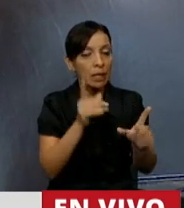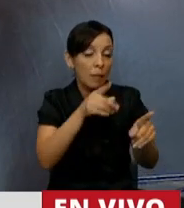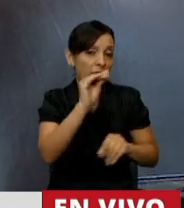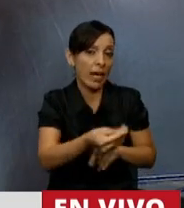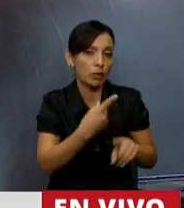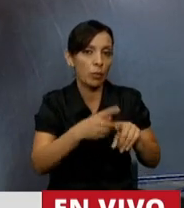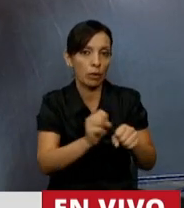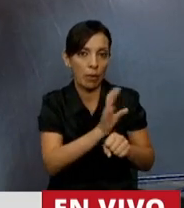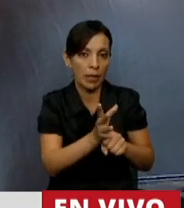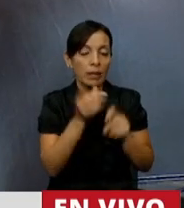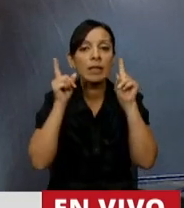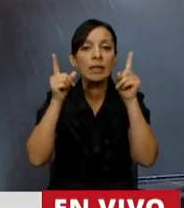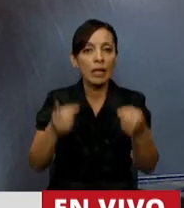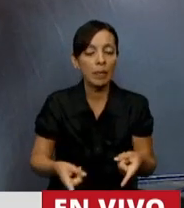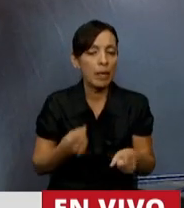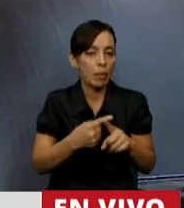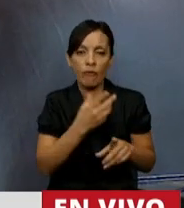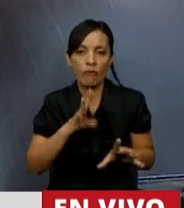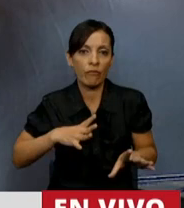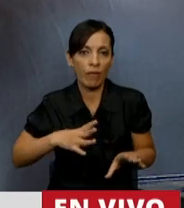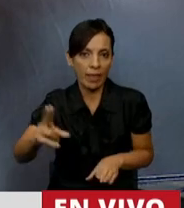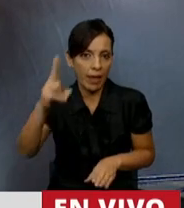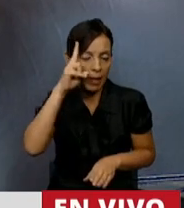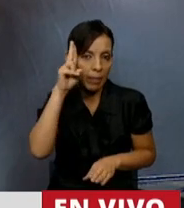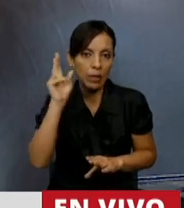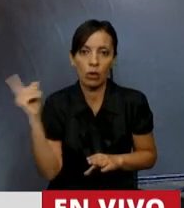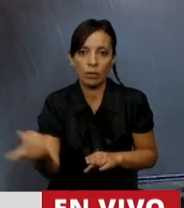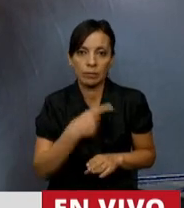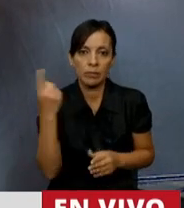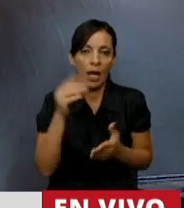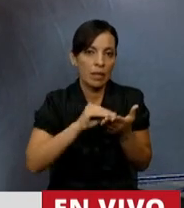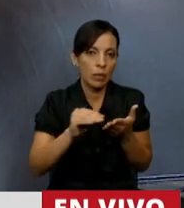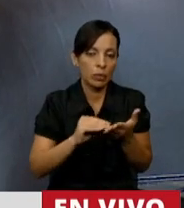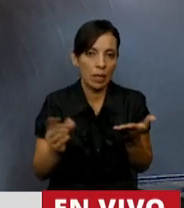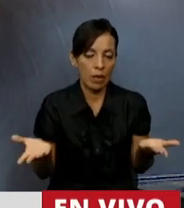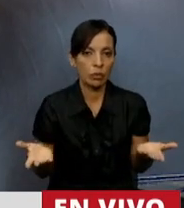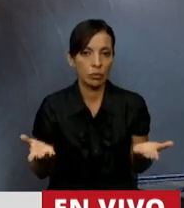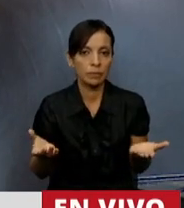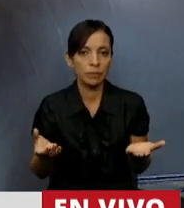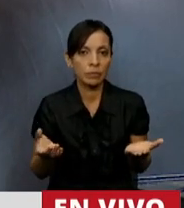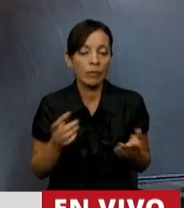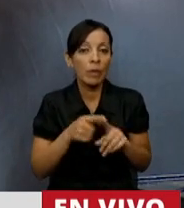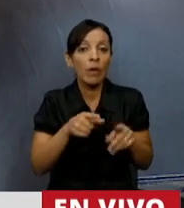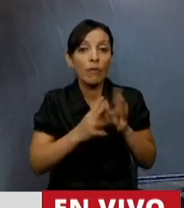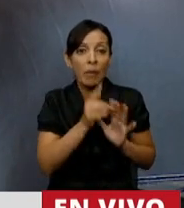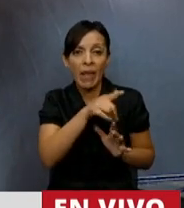porque además nos ha faltado el respeto a los diputados cuando se ha expresado como se